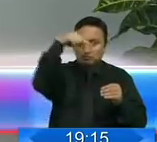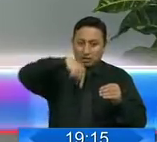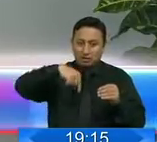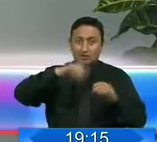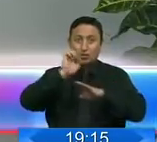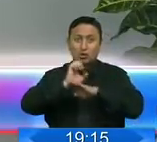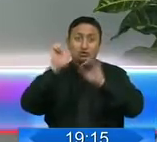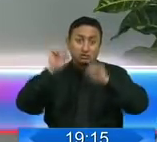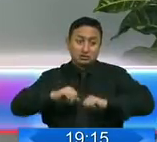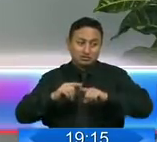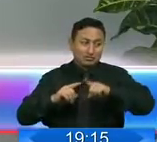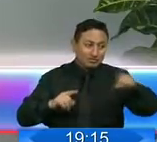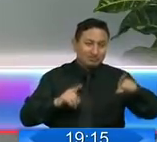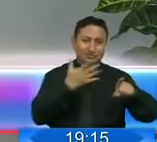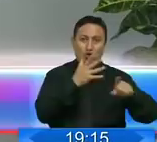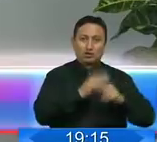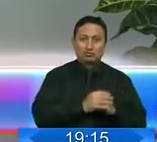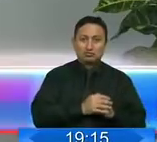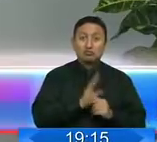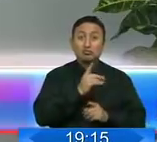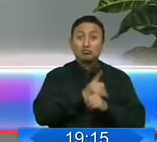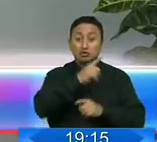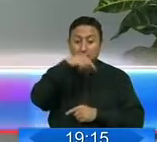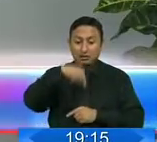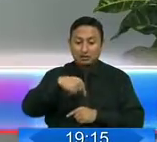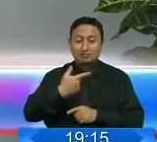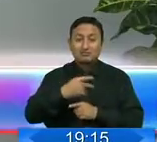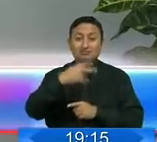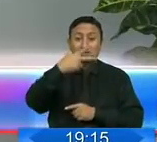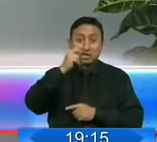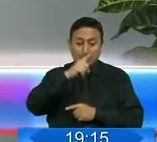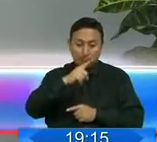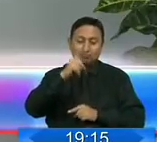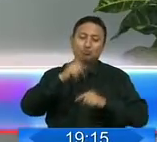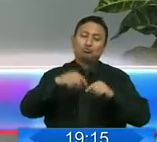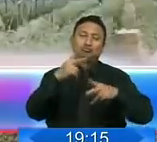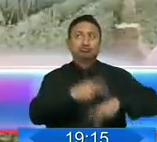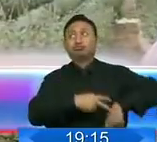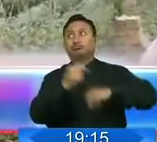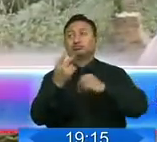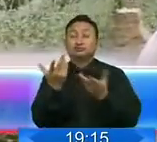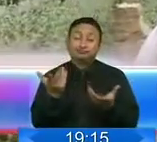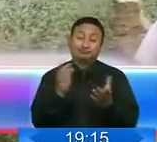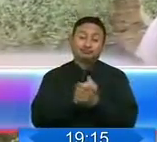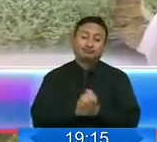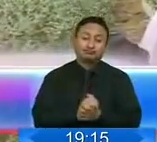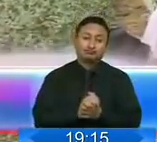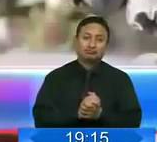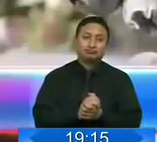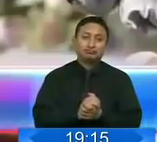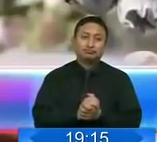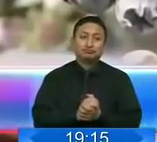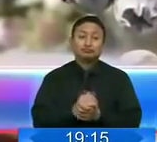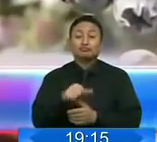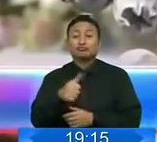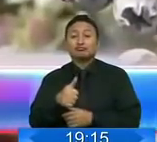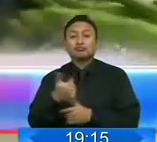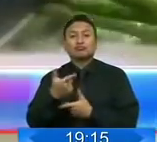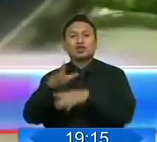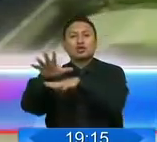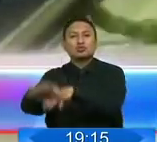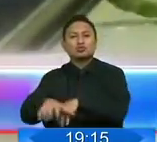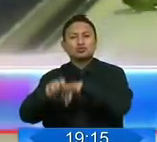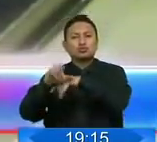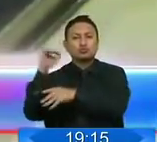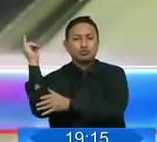lo están. Por eso nosotros no podemos exportar chirimoya como fruta. La irradiación para la agroindustria se presenta como